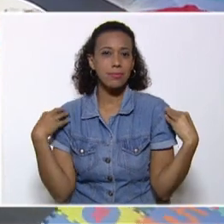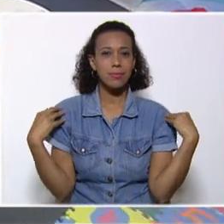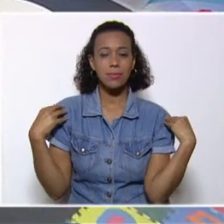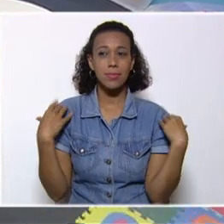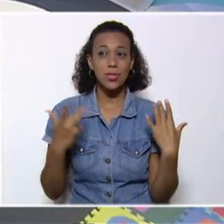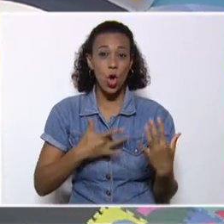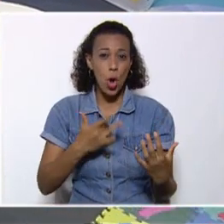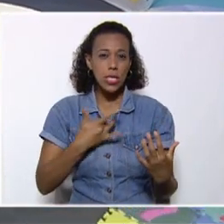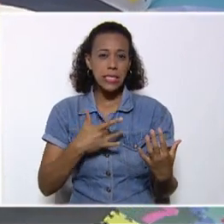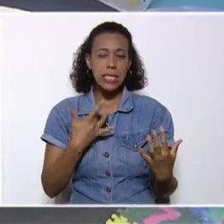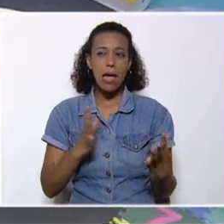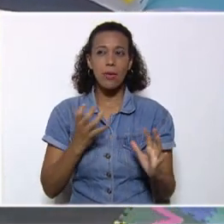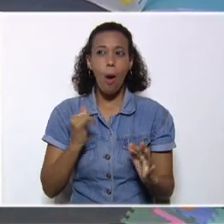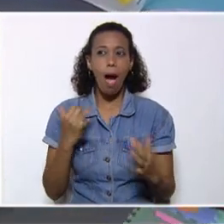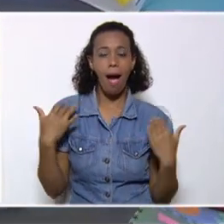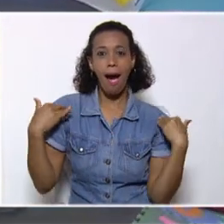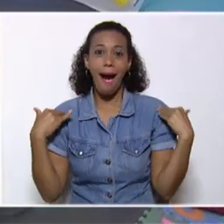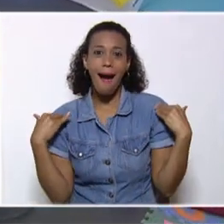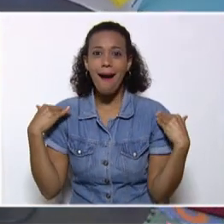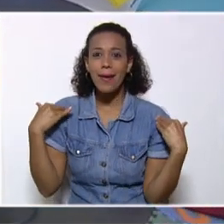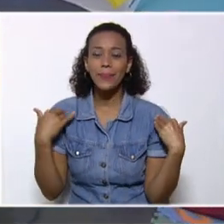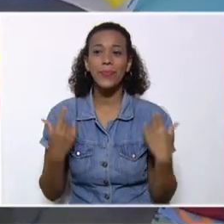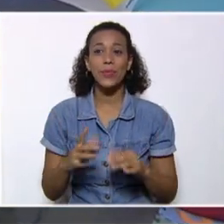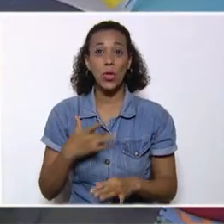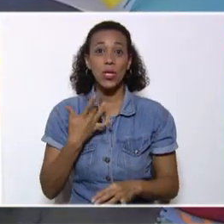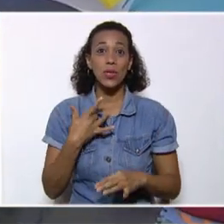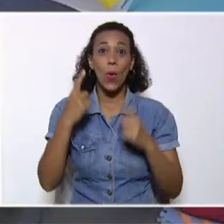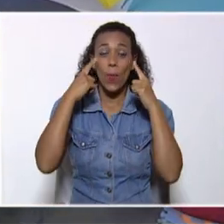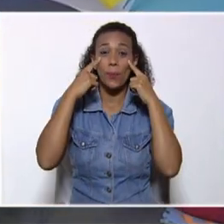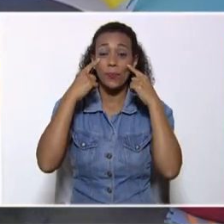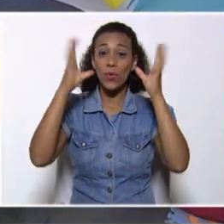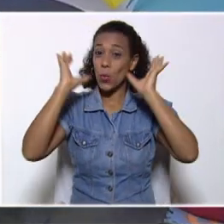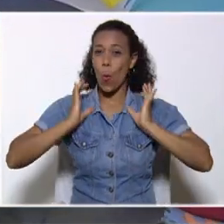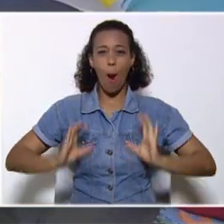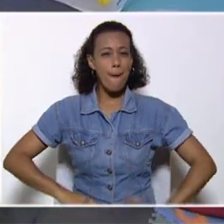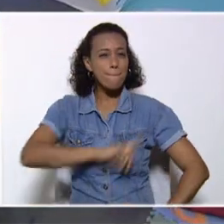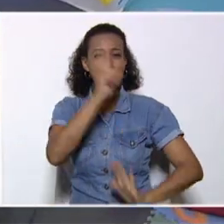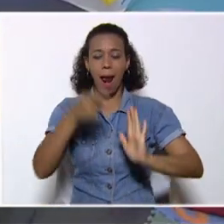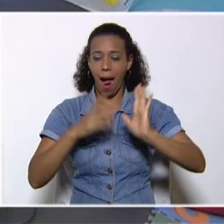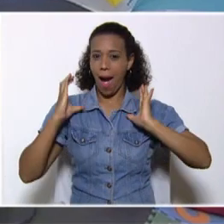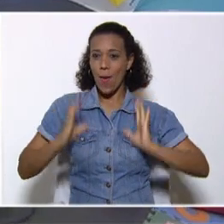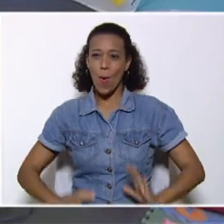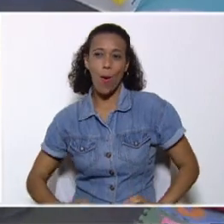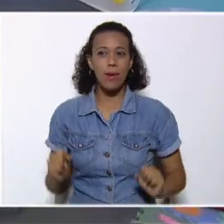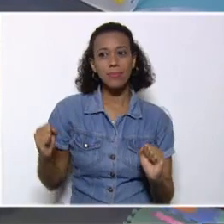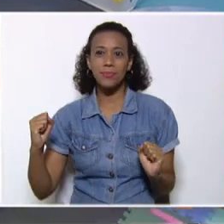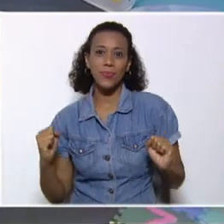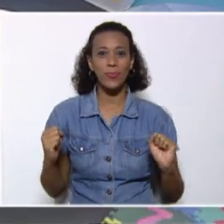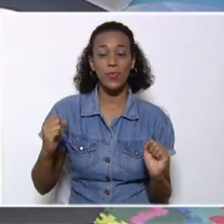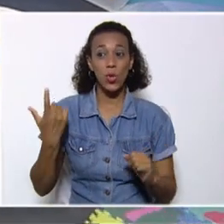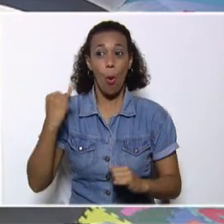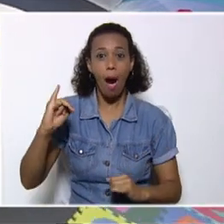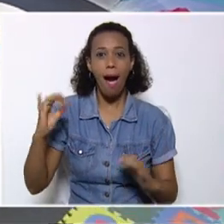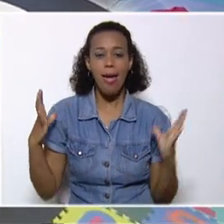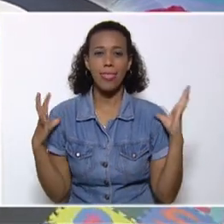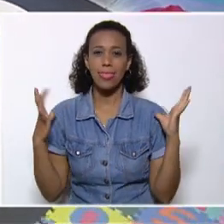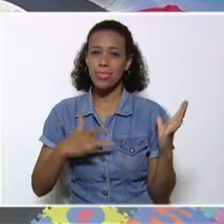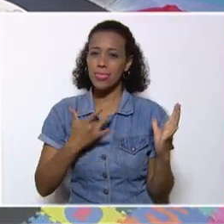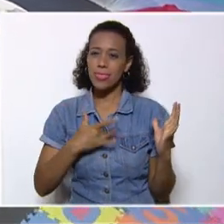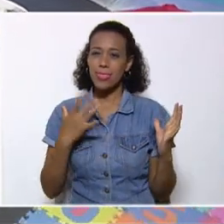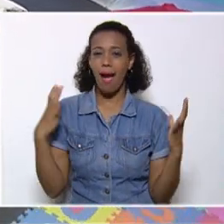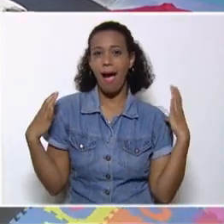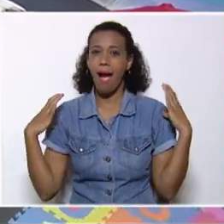ritmo en mis ojos. Yo tengo un ritmo en todo el cuerpo. Yo tengo un